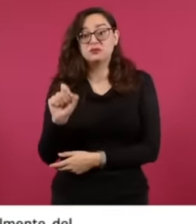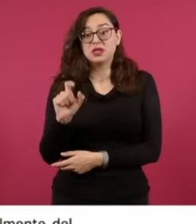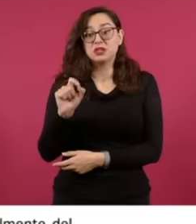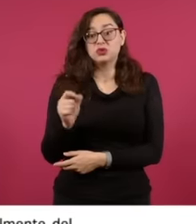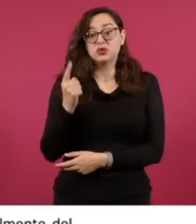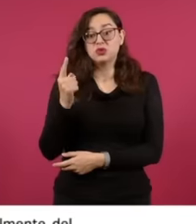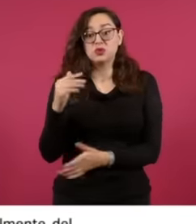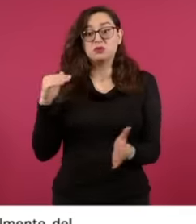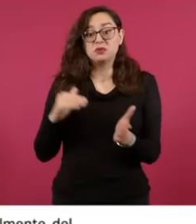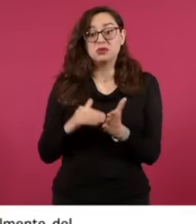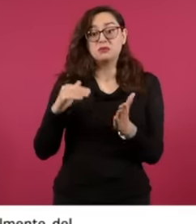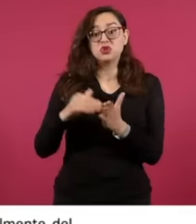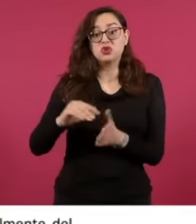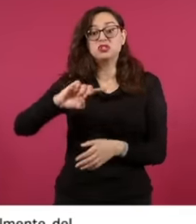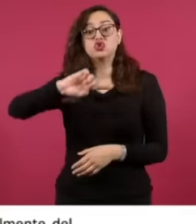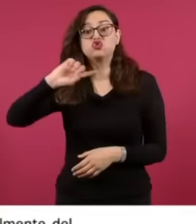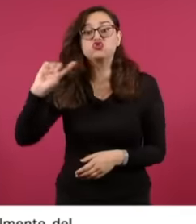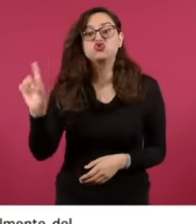de dólares.